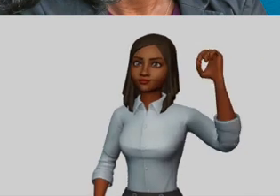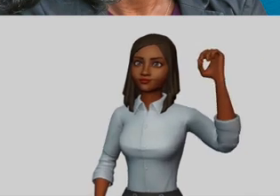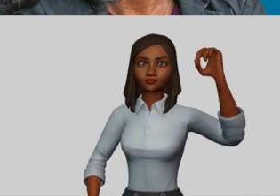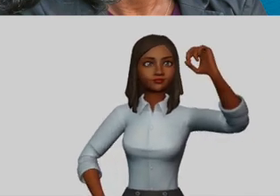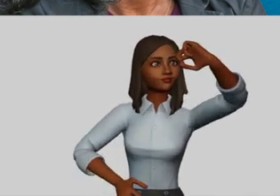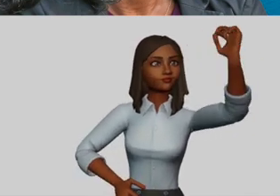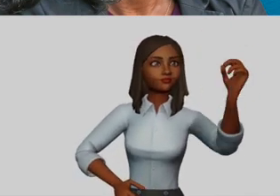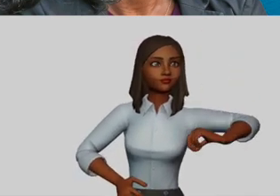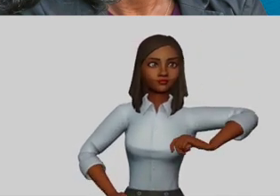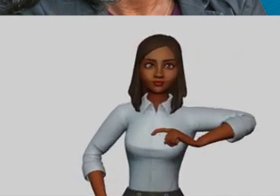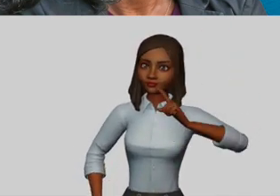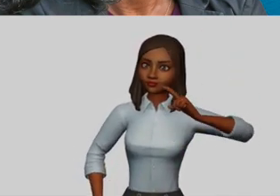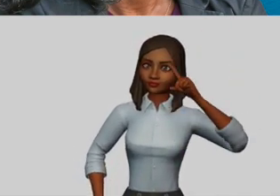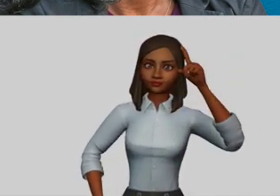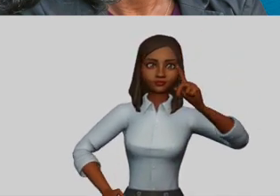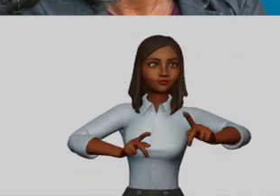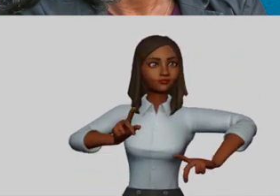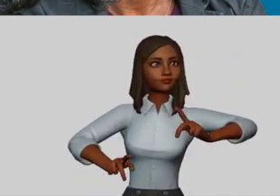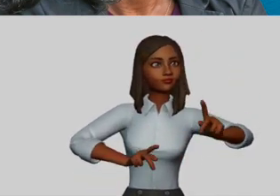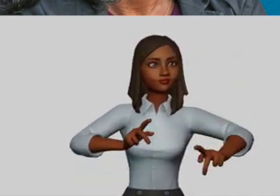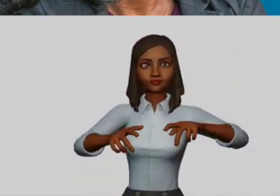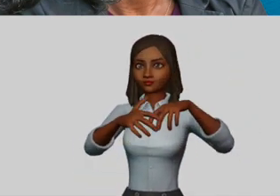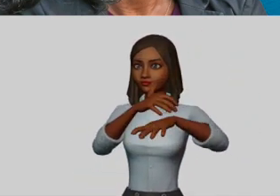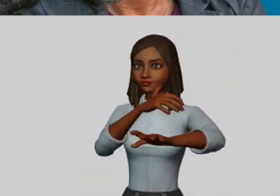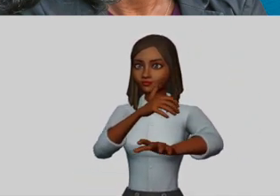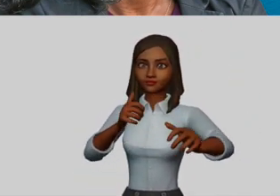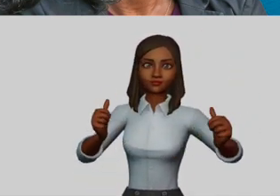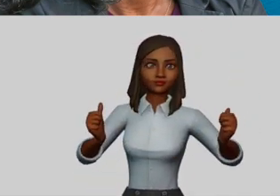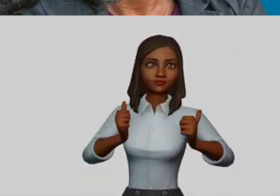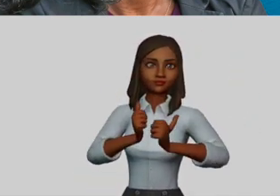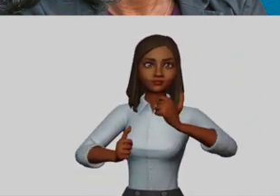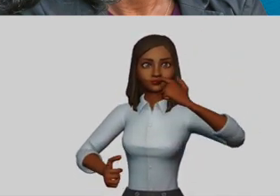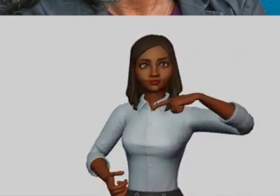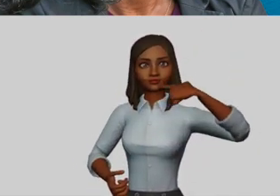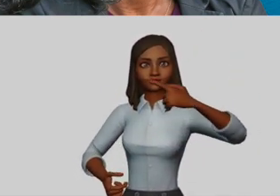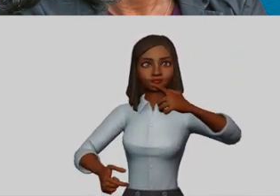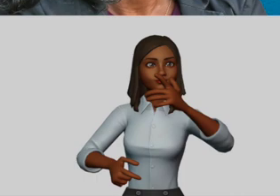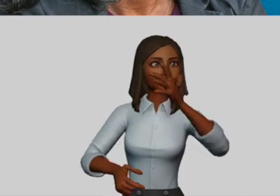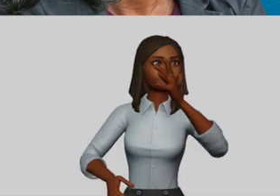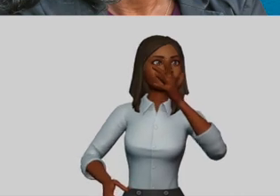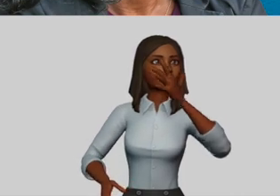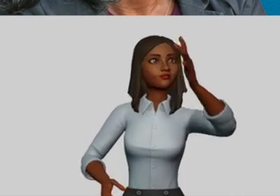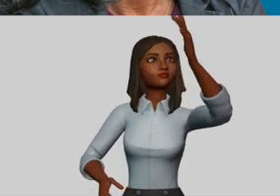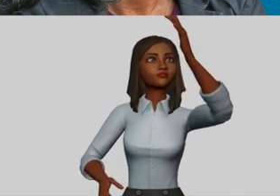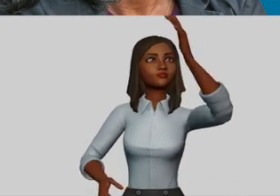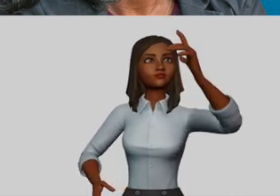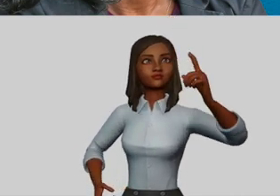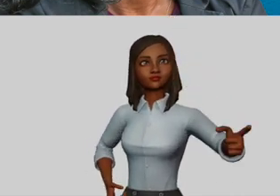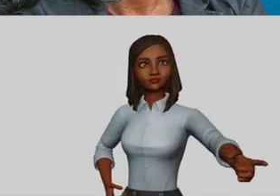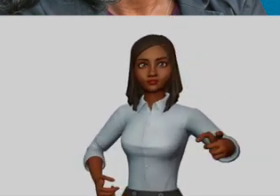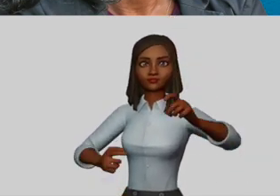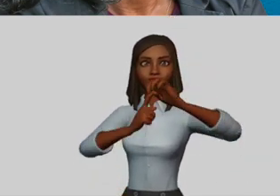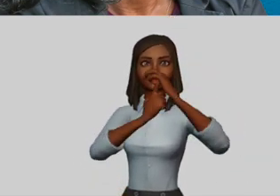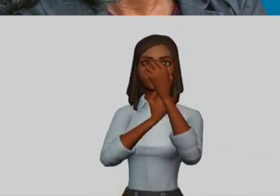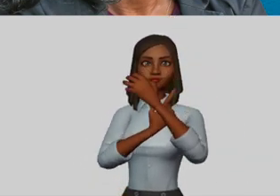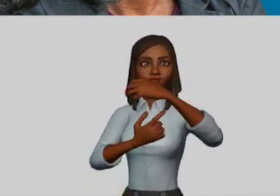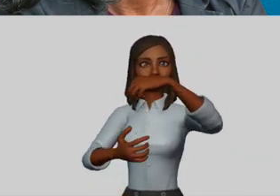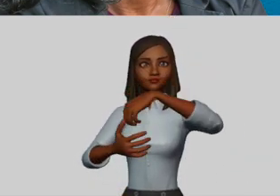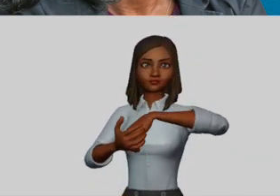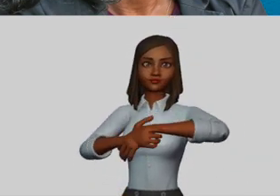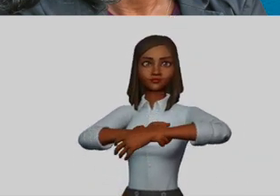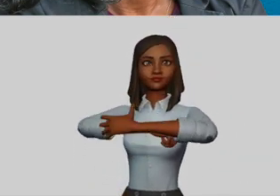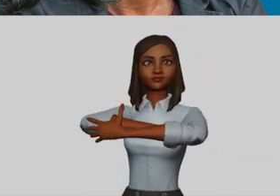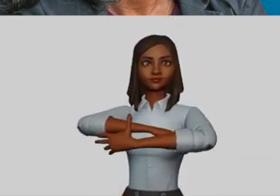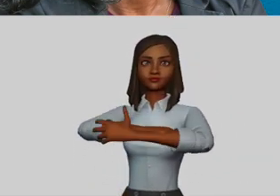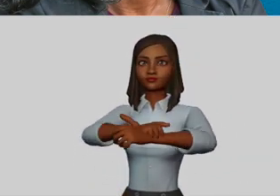su experiencia de él llevarlo al médico y de cómo el médico no se podía comunicar con su papá. A lo que voy